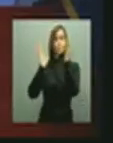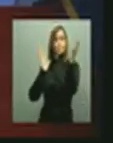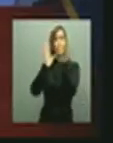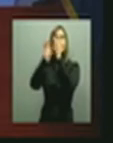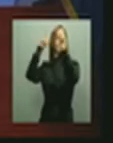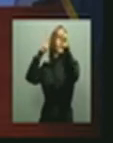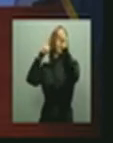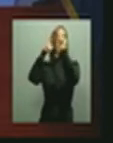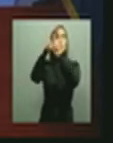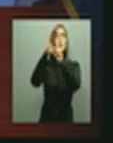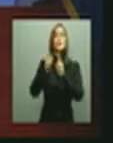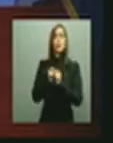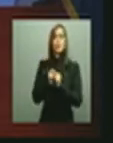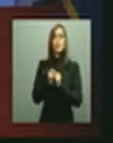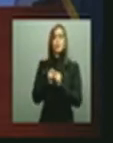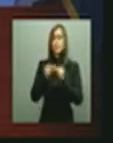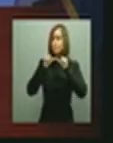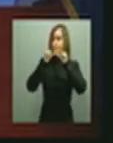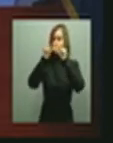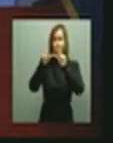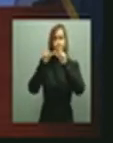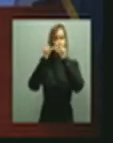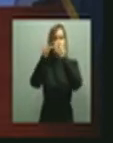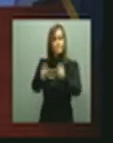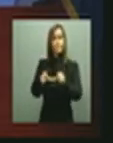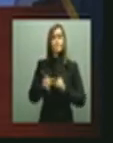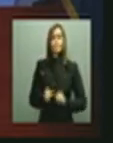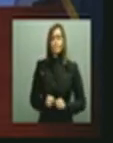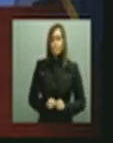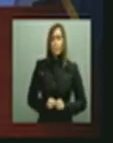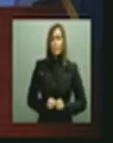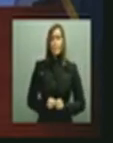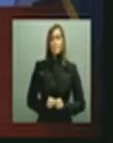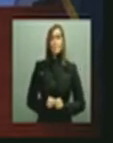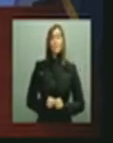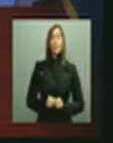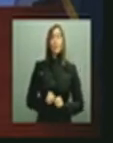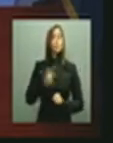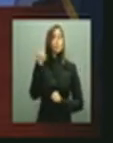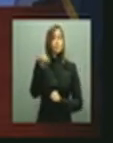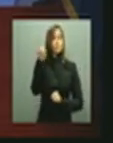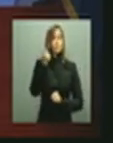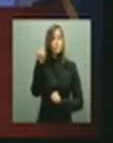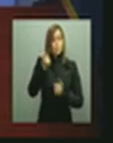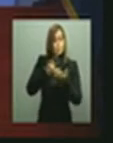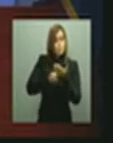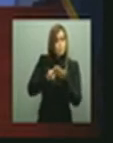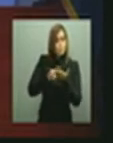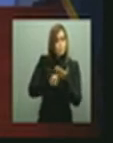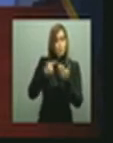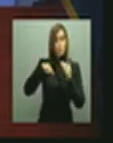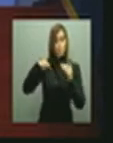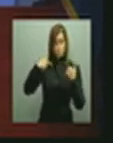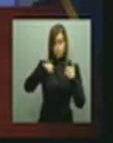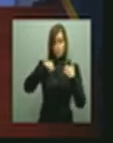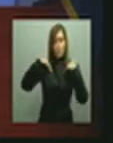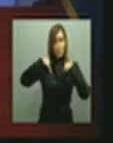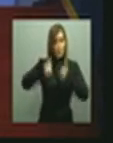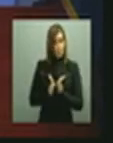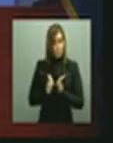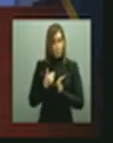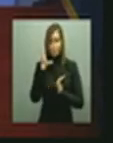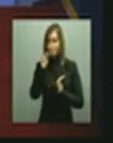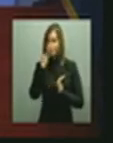de cuestiones, nosotros queremos que usted nos lo comparta porque en el día de hoy estamos dedicando este espacio para hablar de lo que dijo el